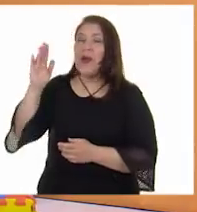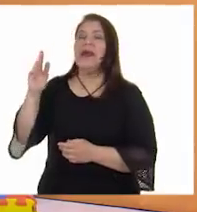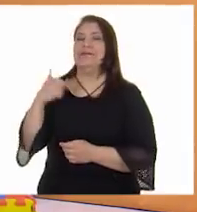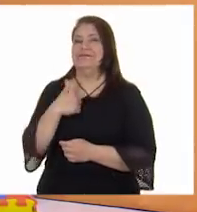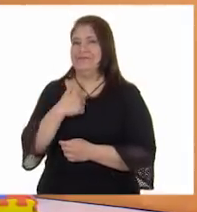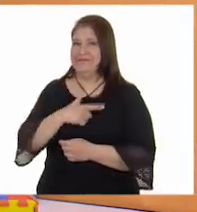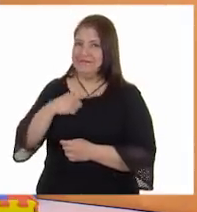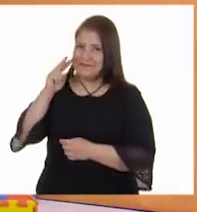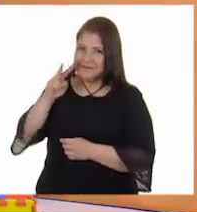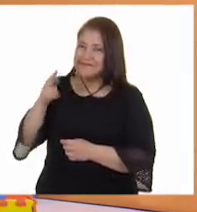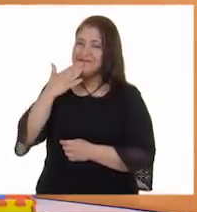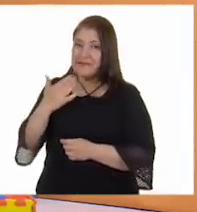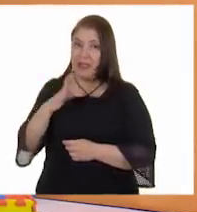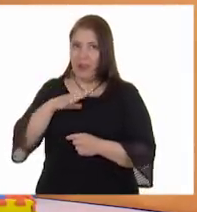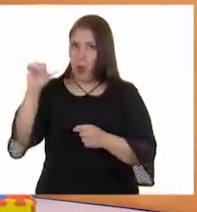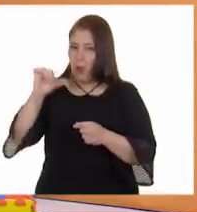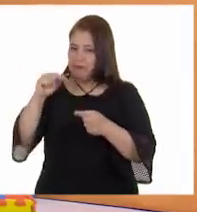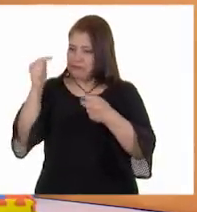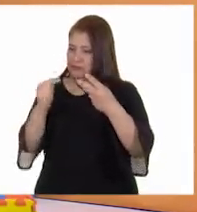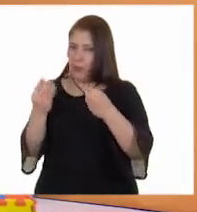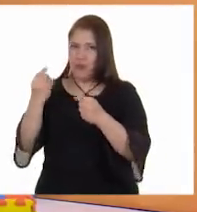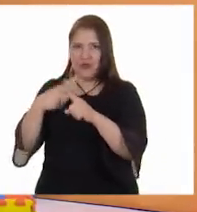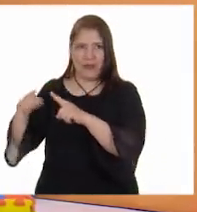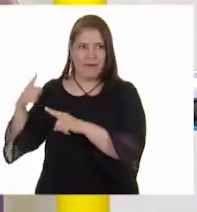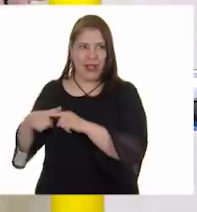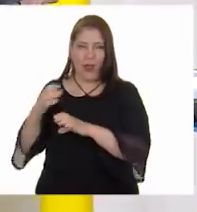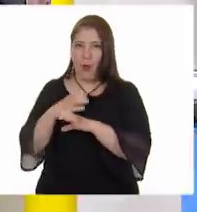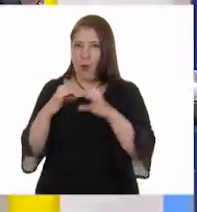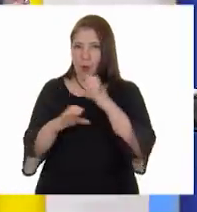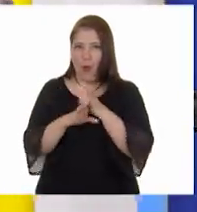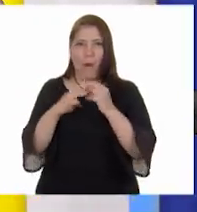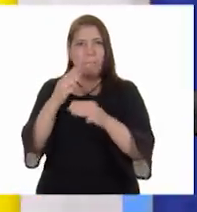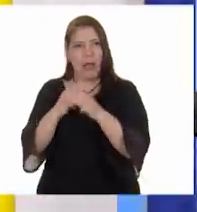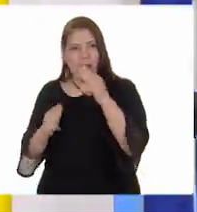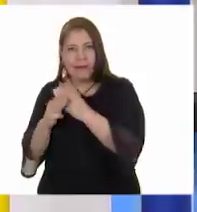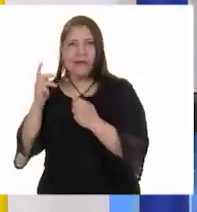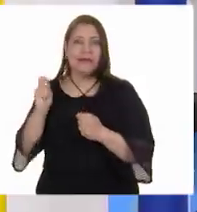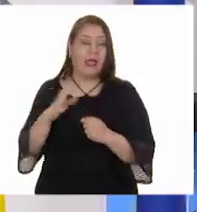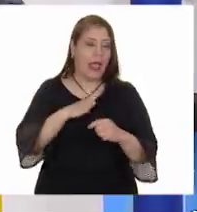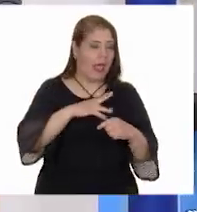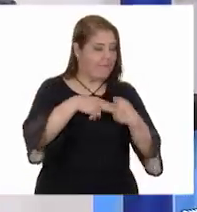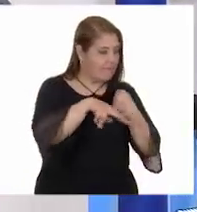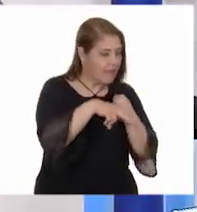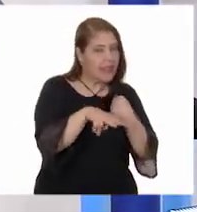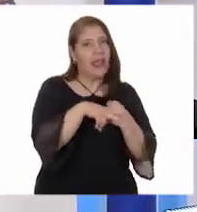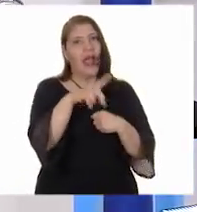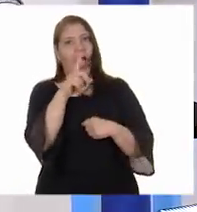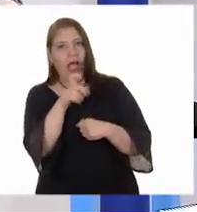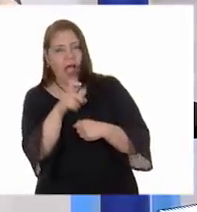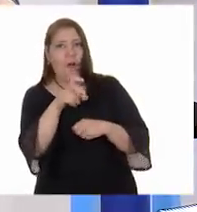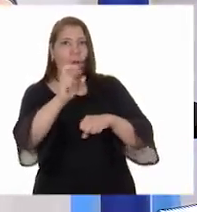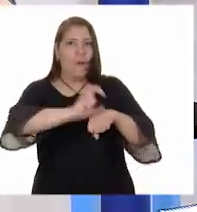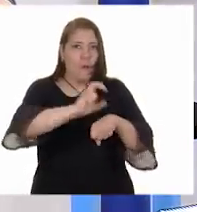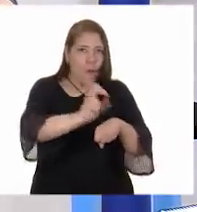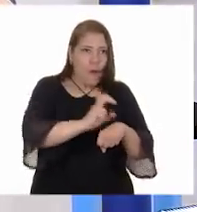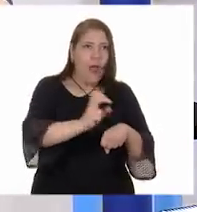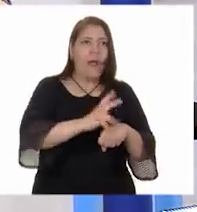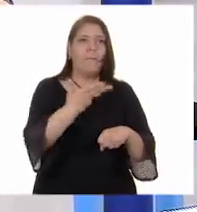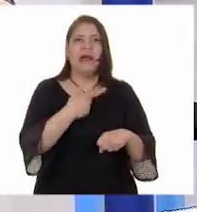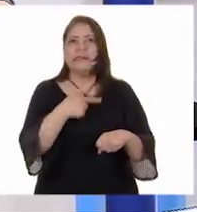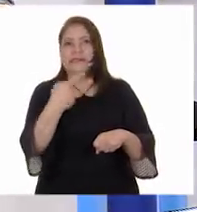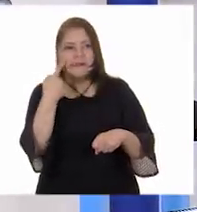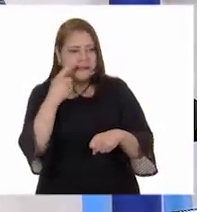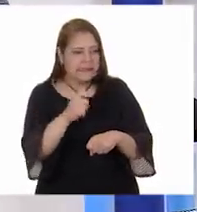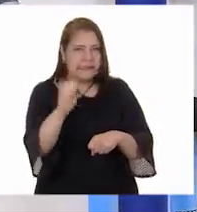tenemos mucho material. Es lo que estoy viendo desde que llegué. Estaba viendo que aquí hay vasos, hay agua, hay huevos. Esto no sé si sea